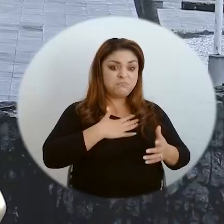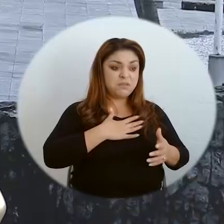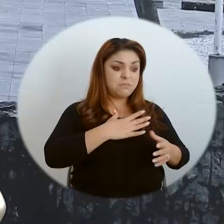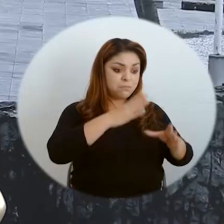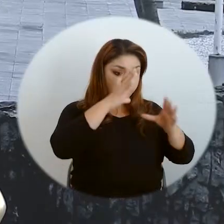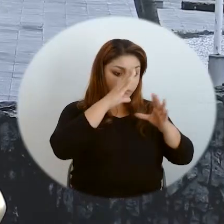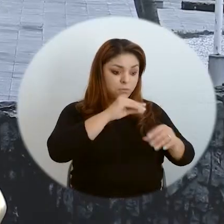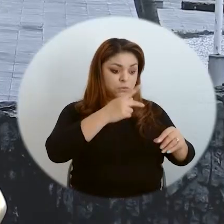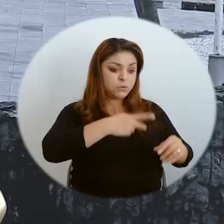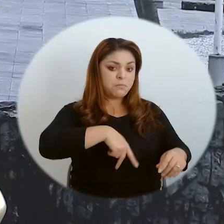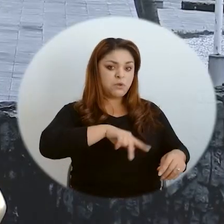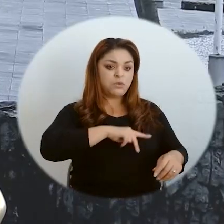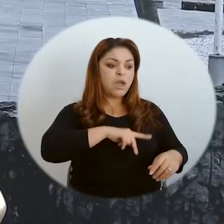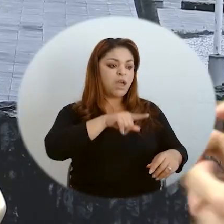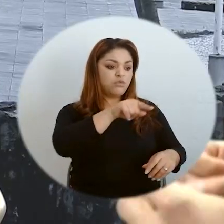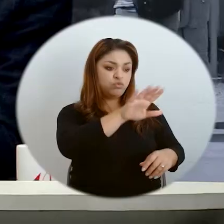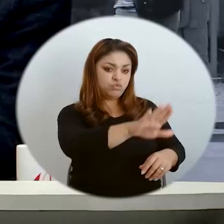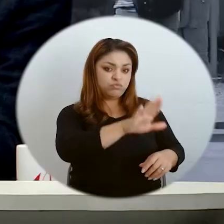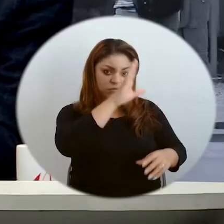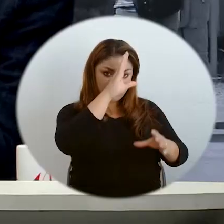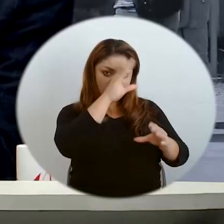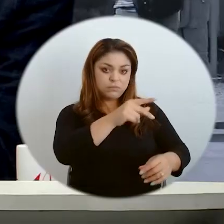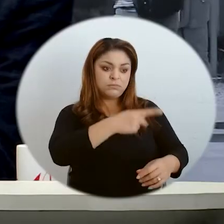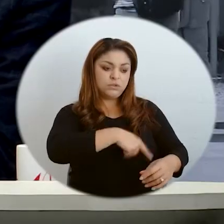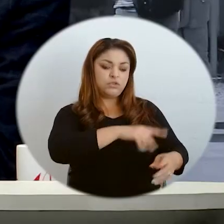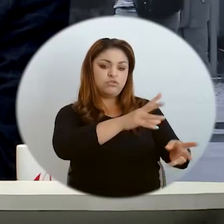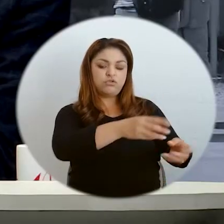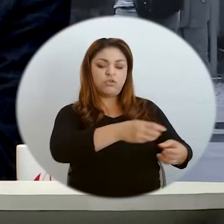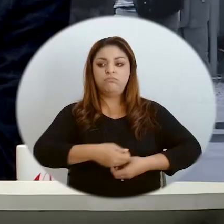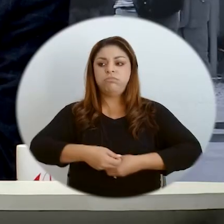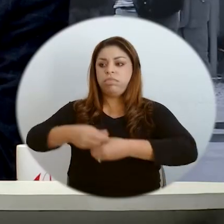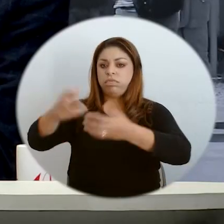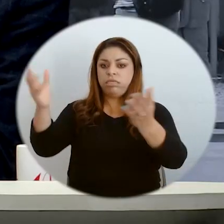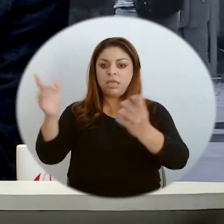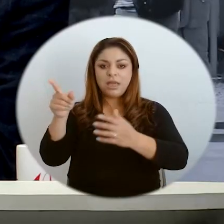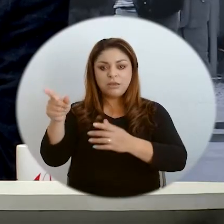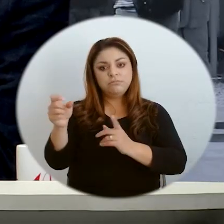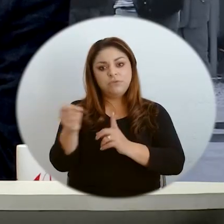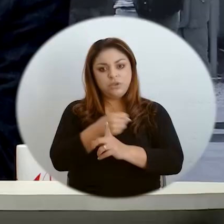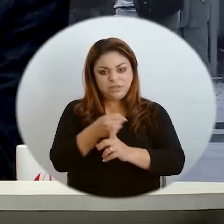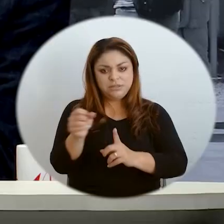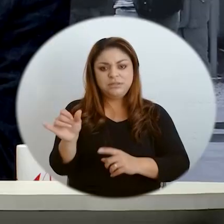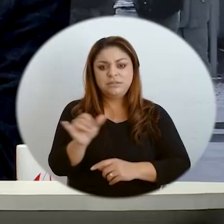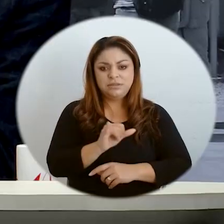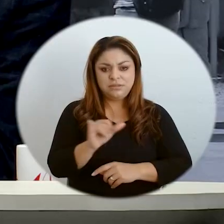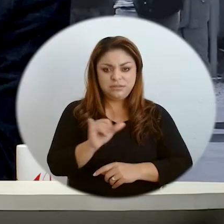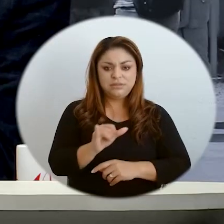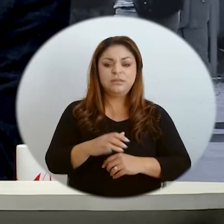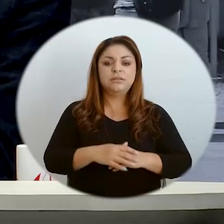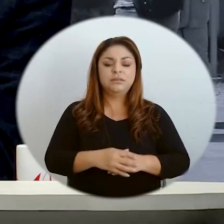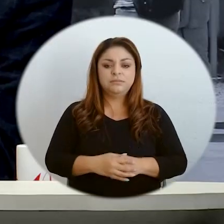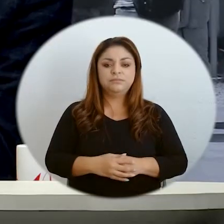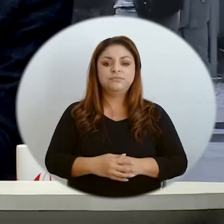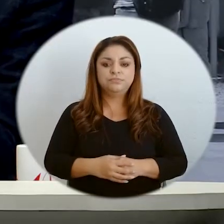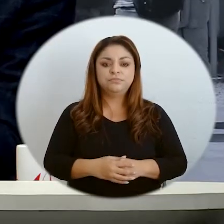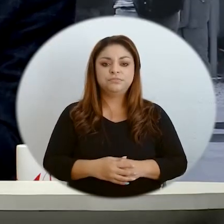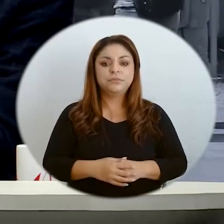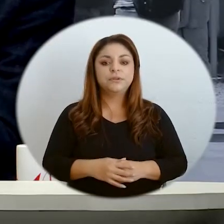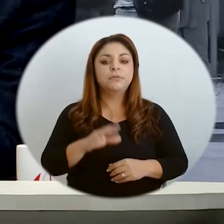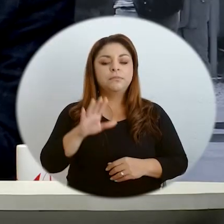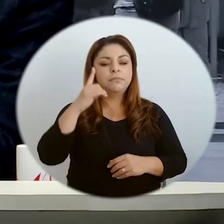muy violenta de atacar a una persona que no implica, ¿verdad?, violencia física. Entonces,